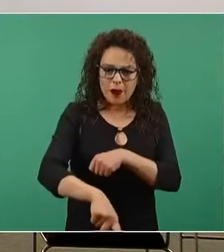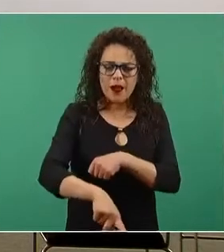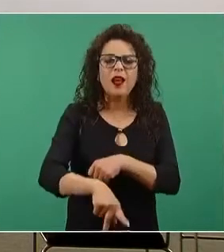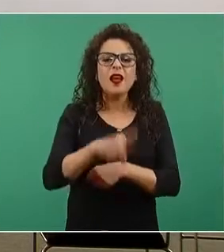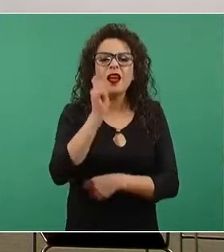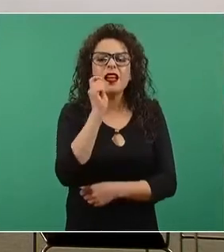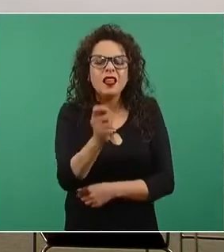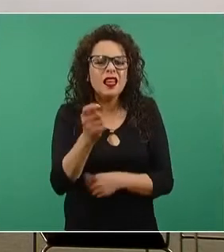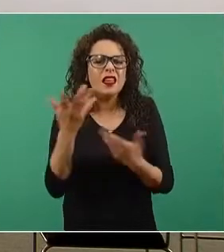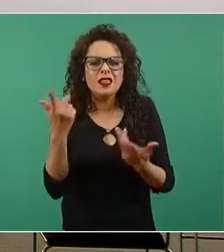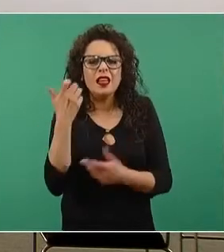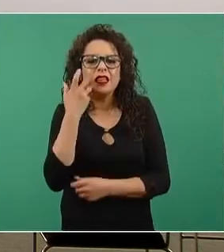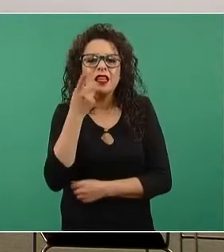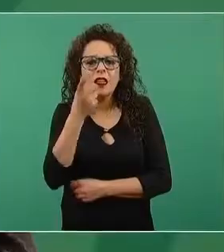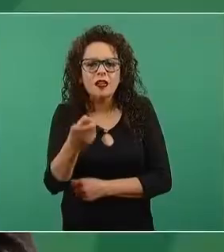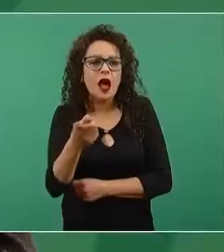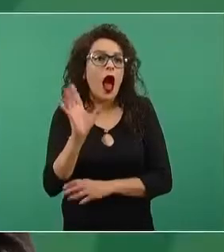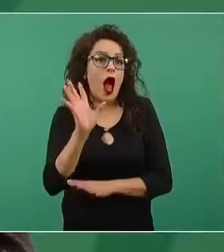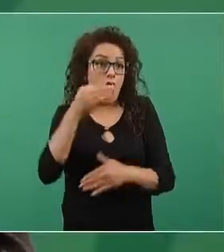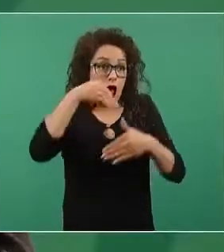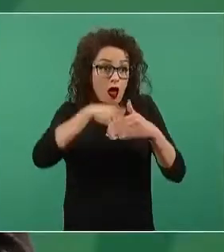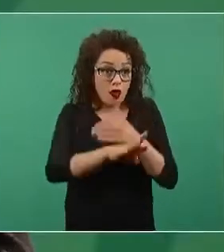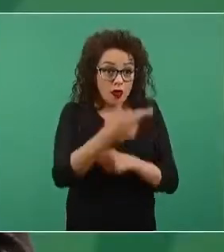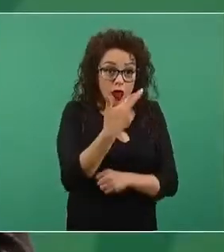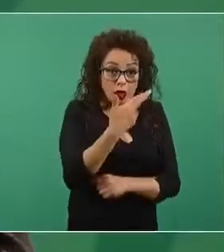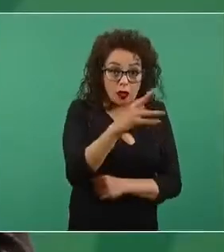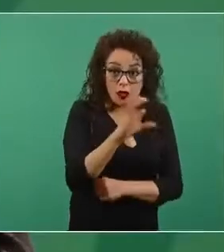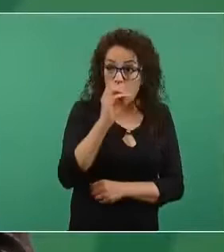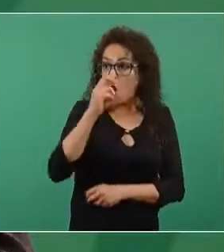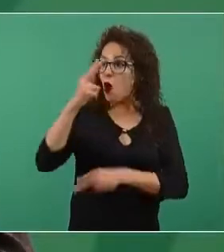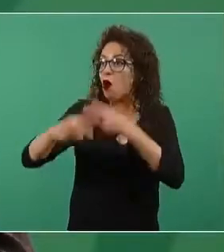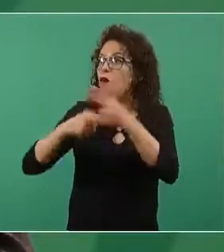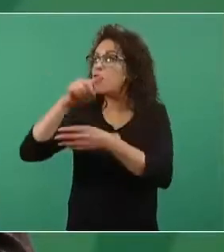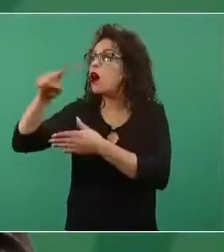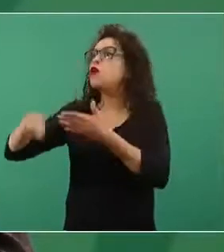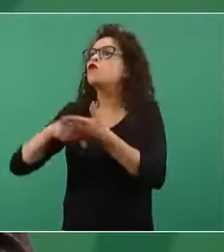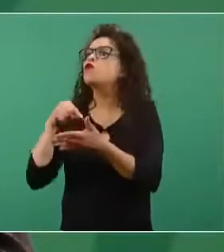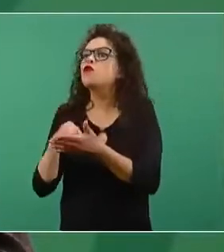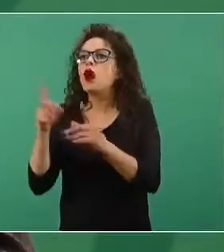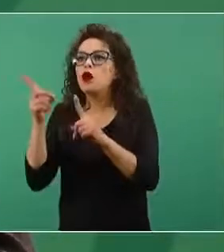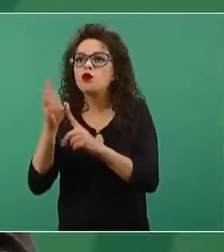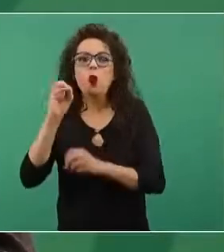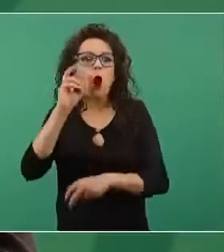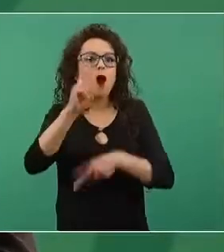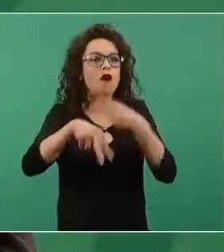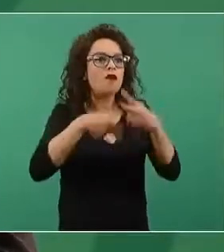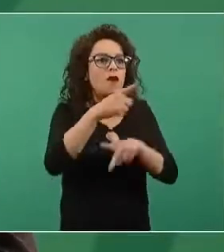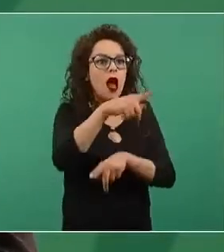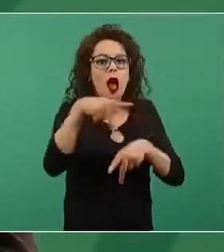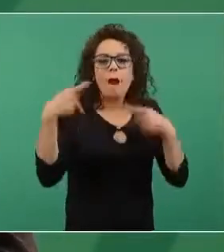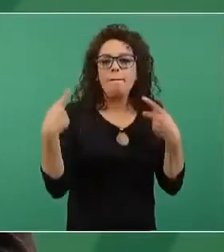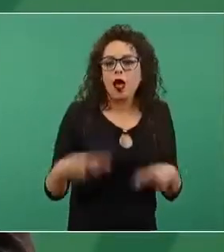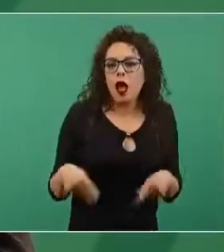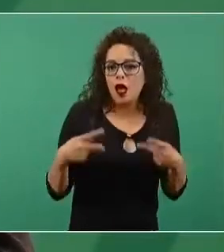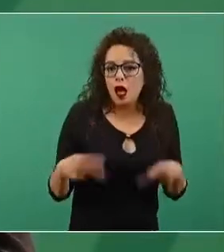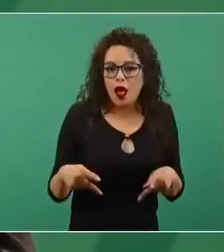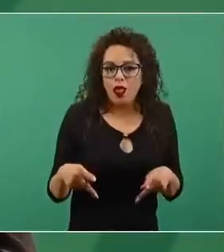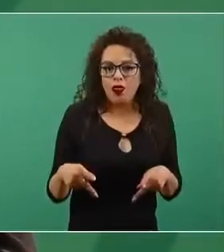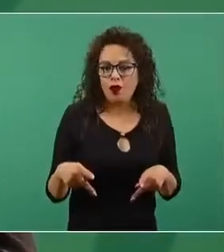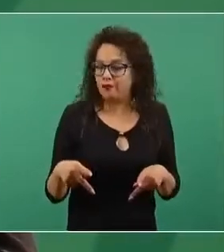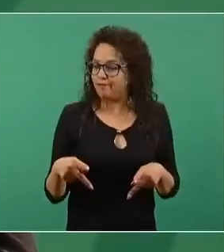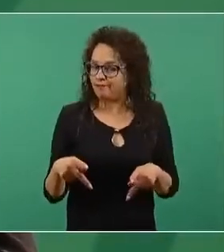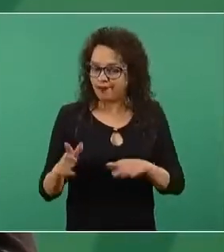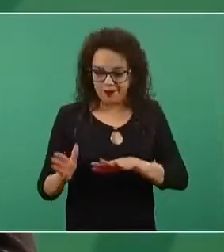a un restaurante o que si vas a un centro o que si vas, ¿no? O que si vas al mercado. Va más allá de ir.